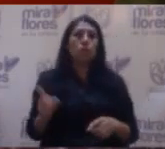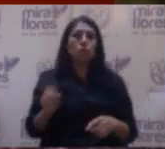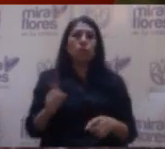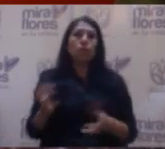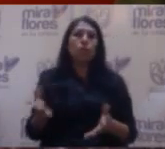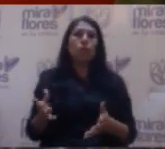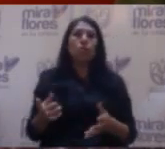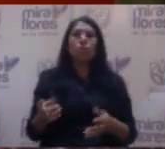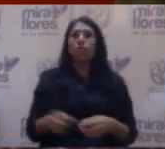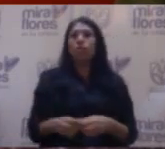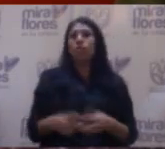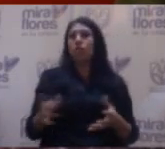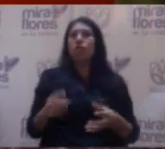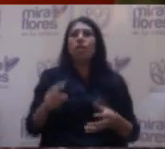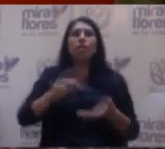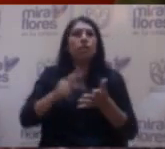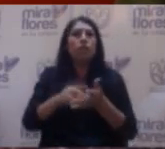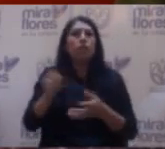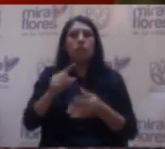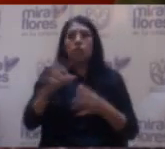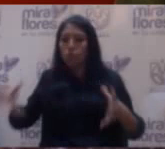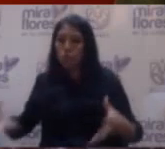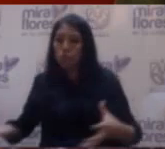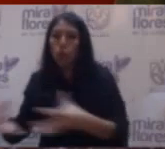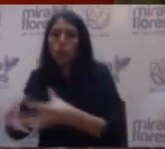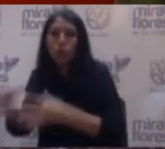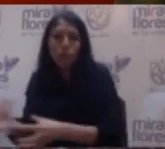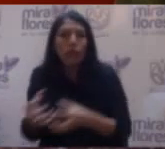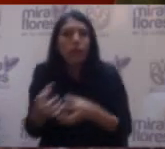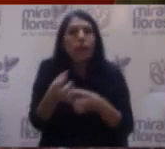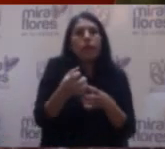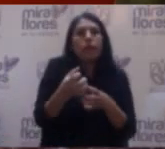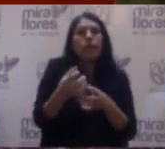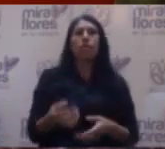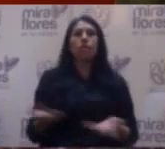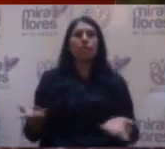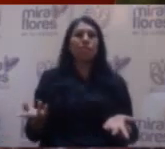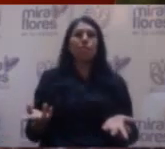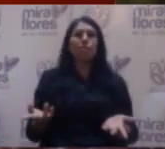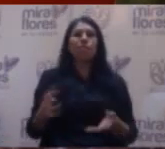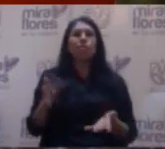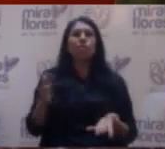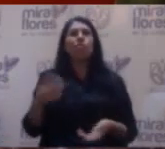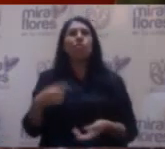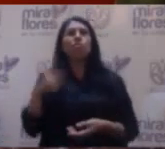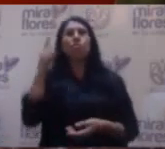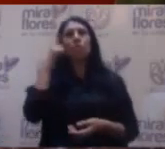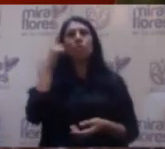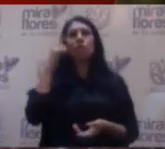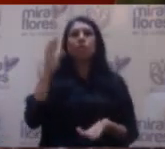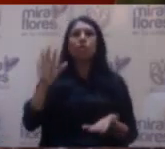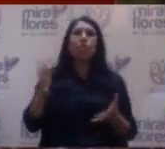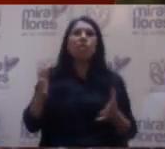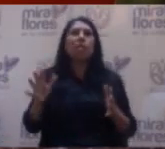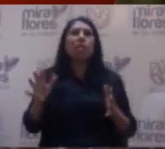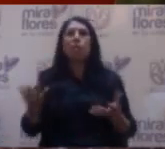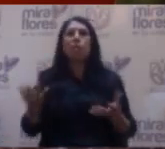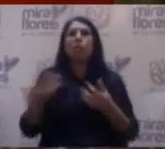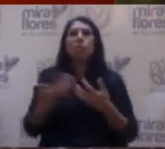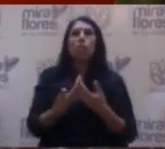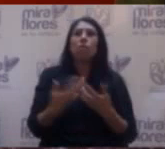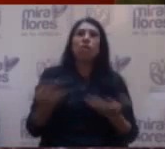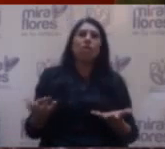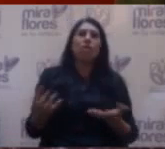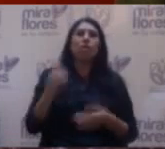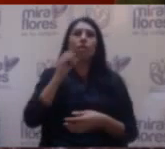se ha cargado correctamente el bote. Entonces, me da la impresión como que no es muy coherente esta situación. Lo digo con todo respeto y